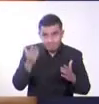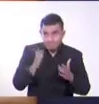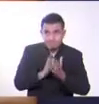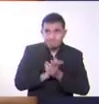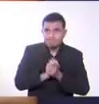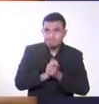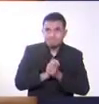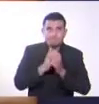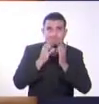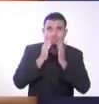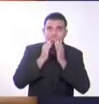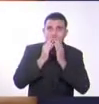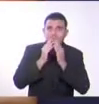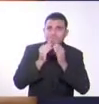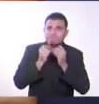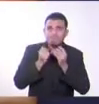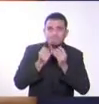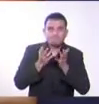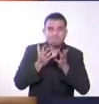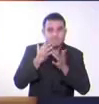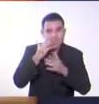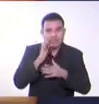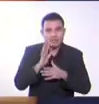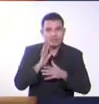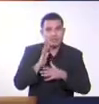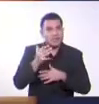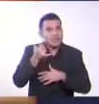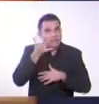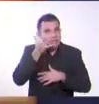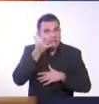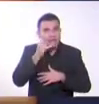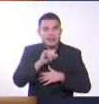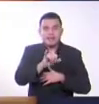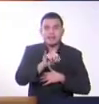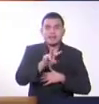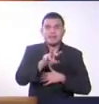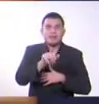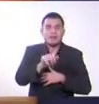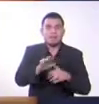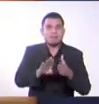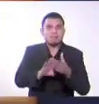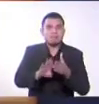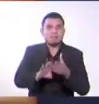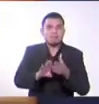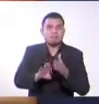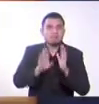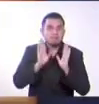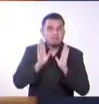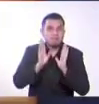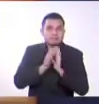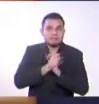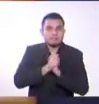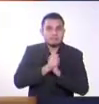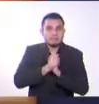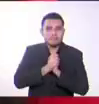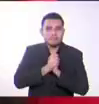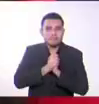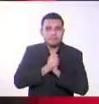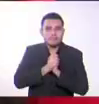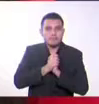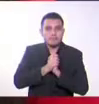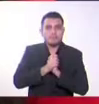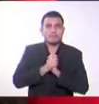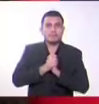impuesto, por ejemplo, a la telefonía, IVA, al IVA, el IVA también. por ejemplo, que es bien común. Okay. Algo que es